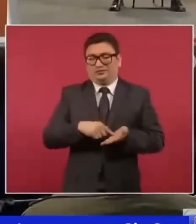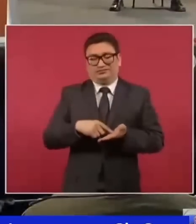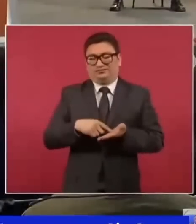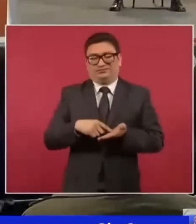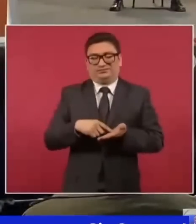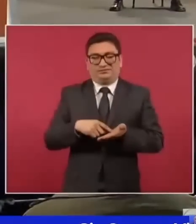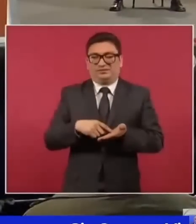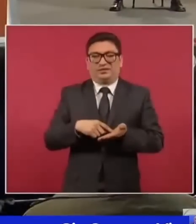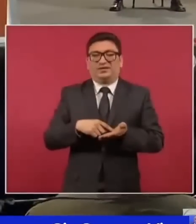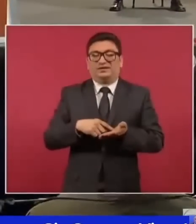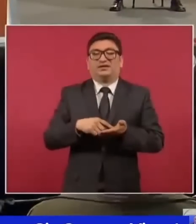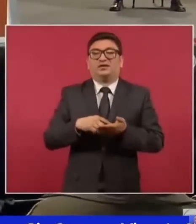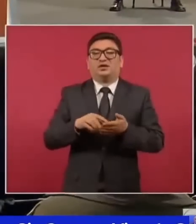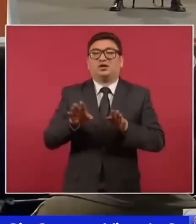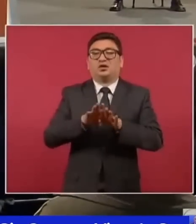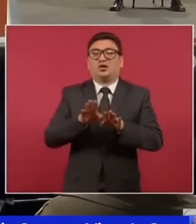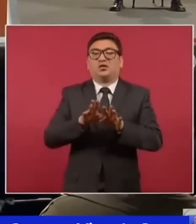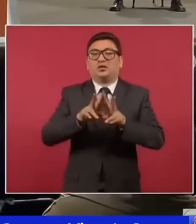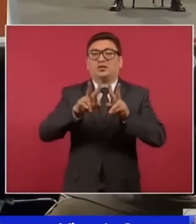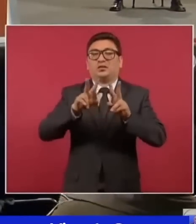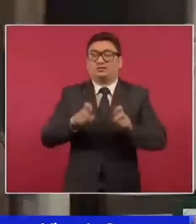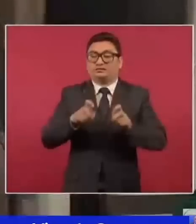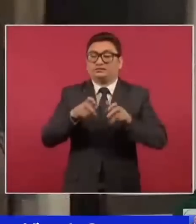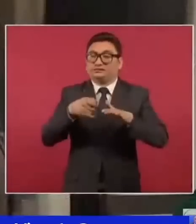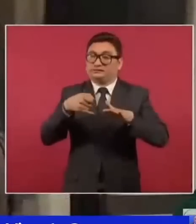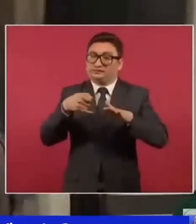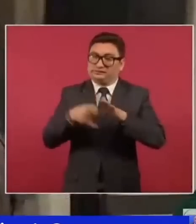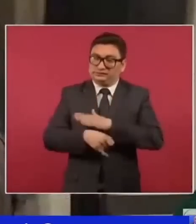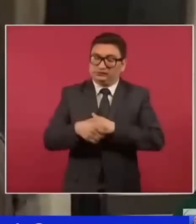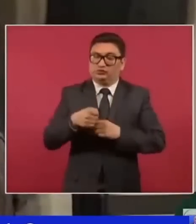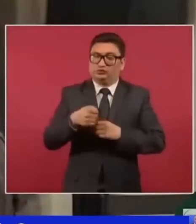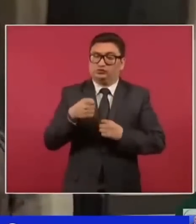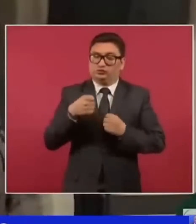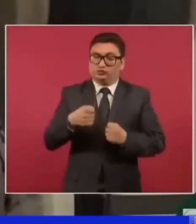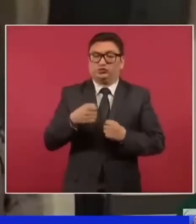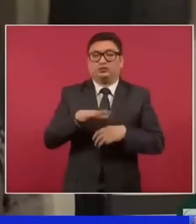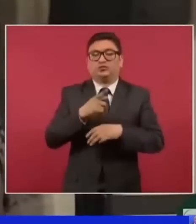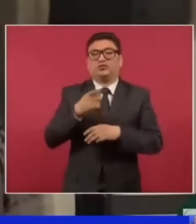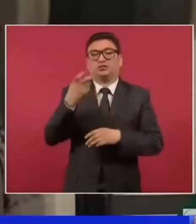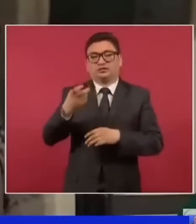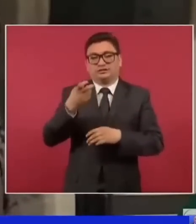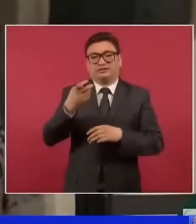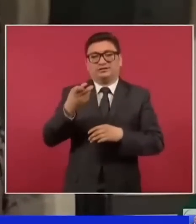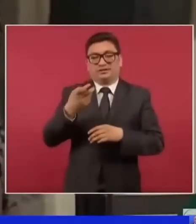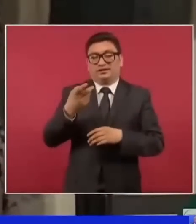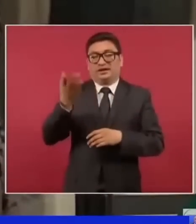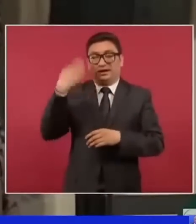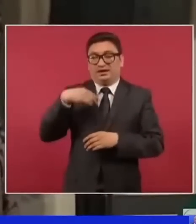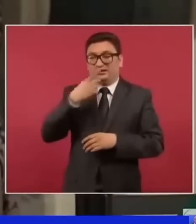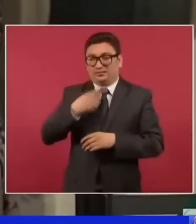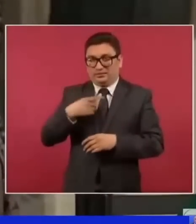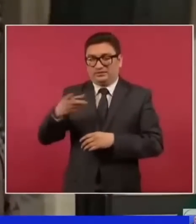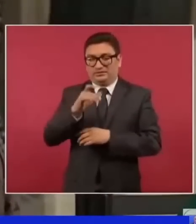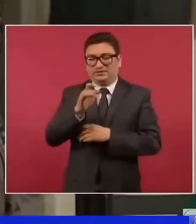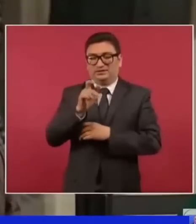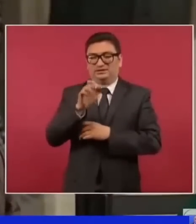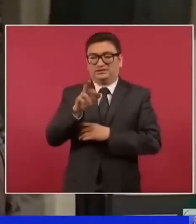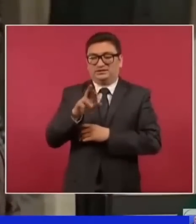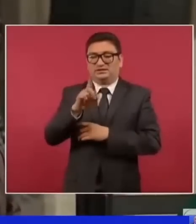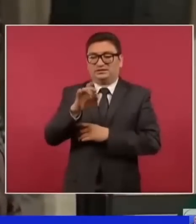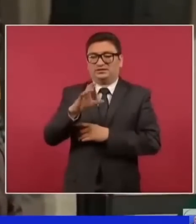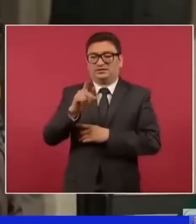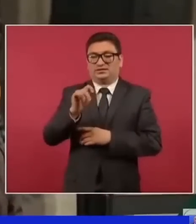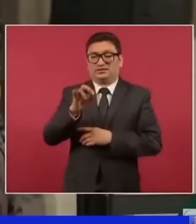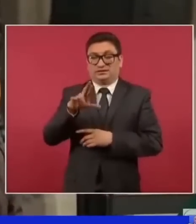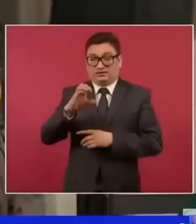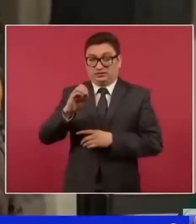caso por encimita, que ha tenido fuertes repercusiones, porque me lo ha dicho el propio César de Castro antes de que